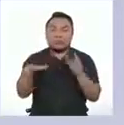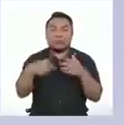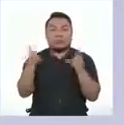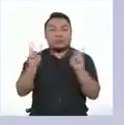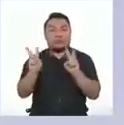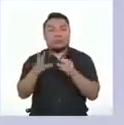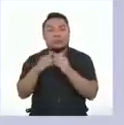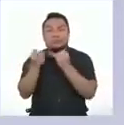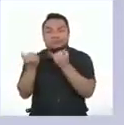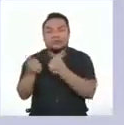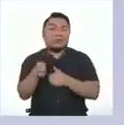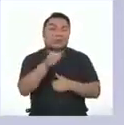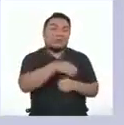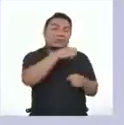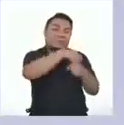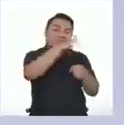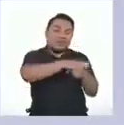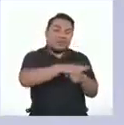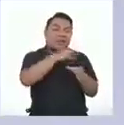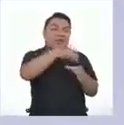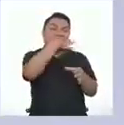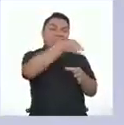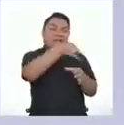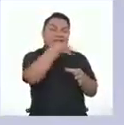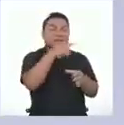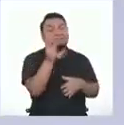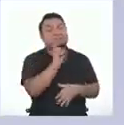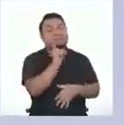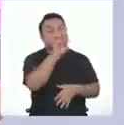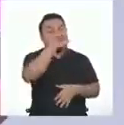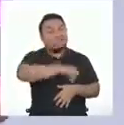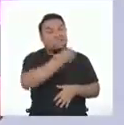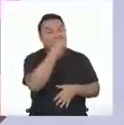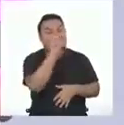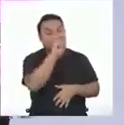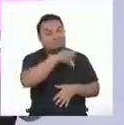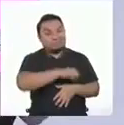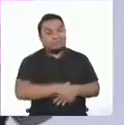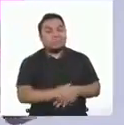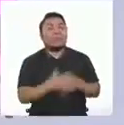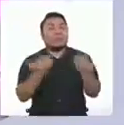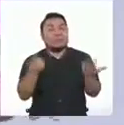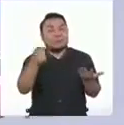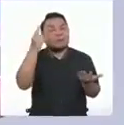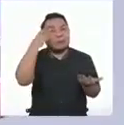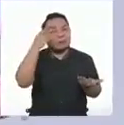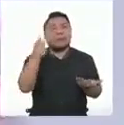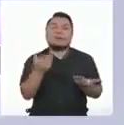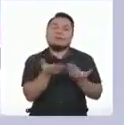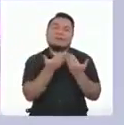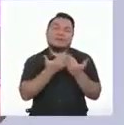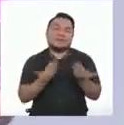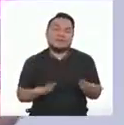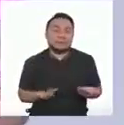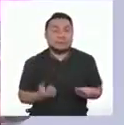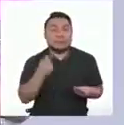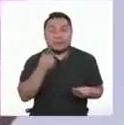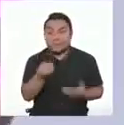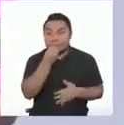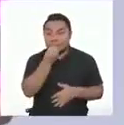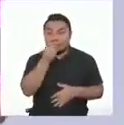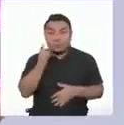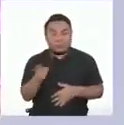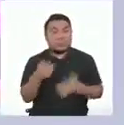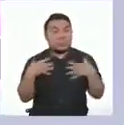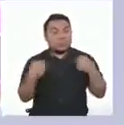saludables, mientras que las gaseosas y las papas fritas no lo son. Pongámoslo en términos sencillos. Un alimento